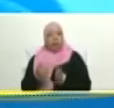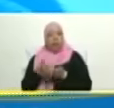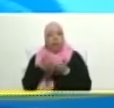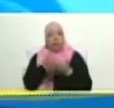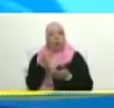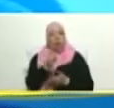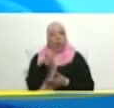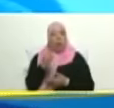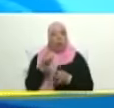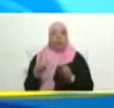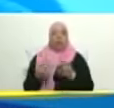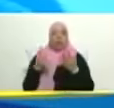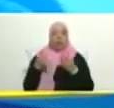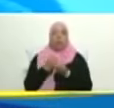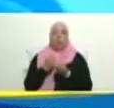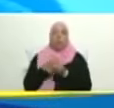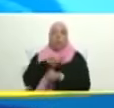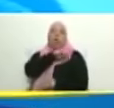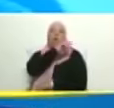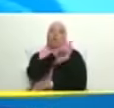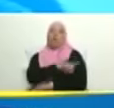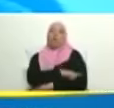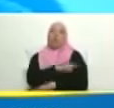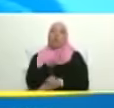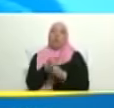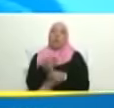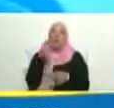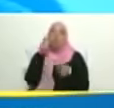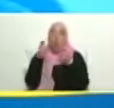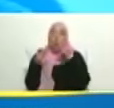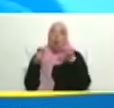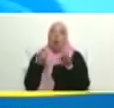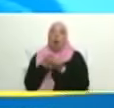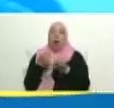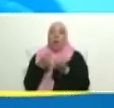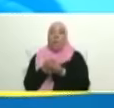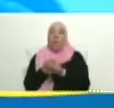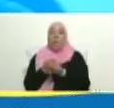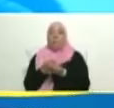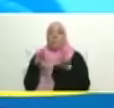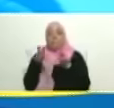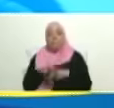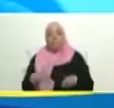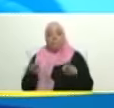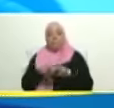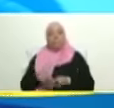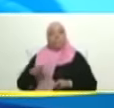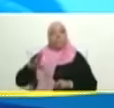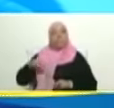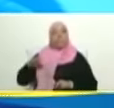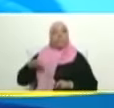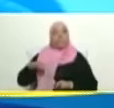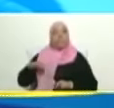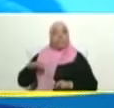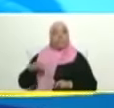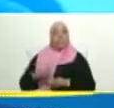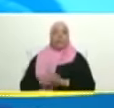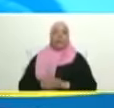Sexto vértice, fortalecimiento de los órganos de seguridad ciudadana y de la investigación penal criminal.